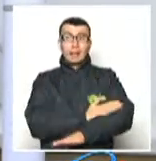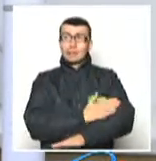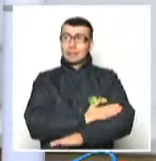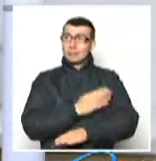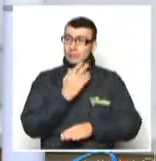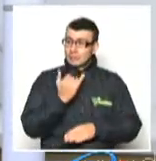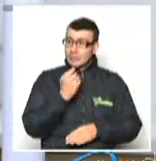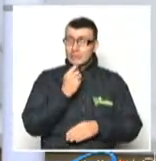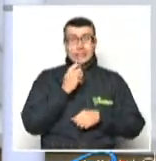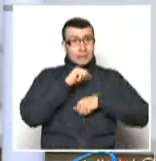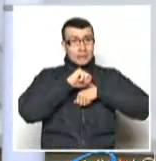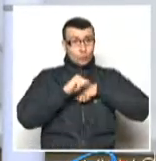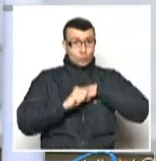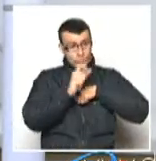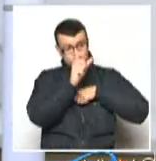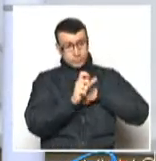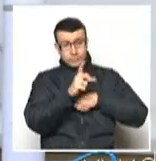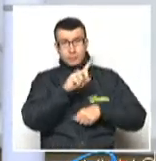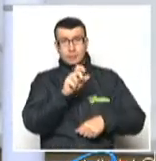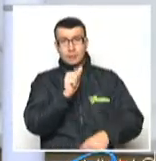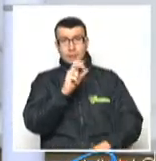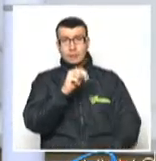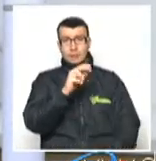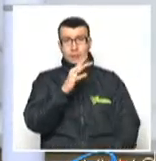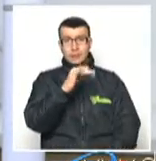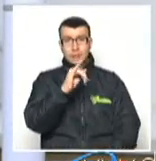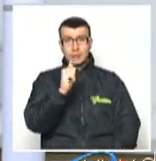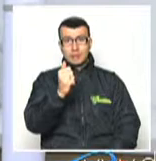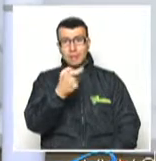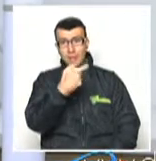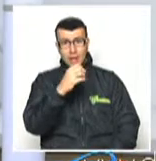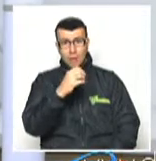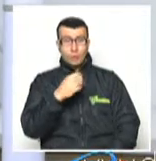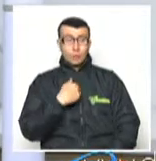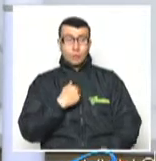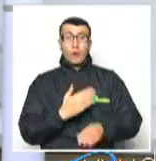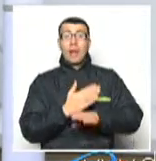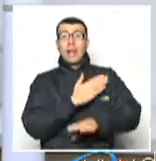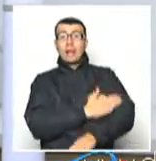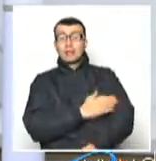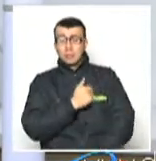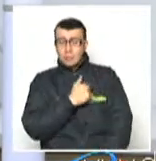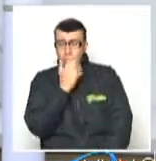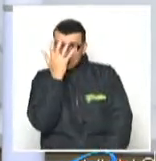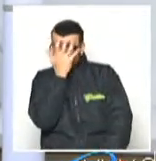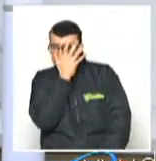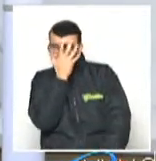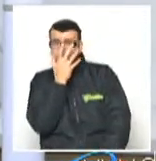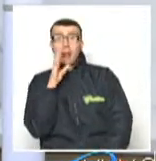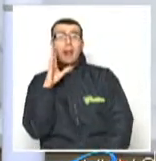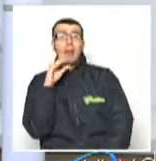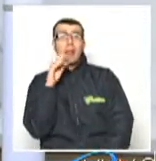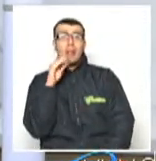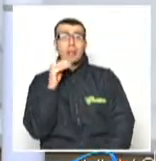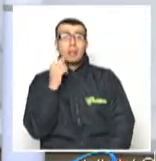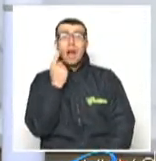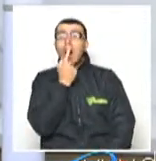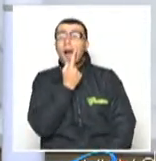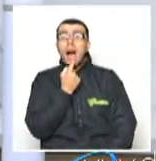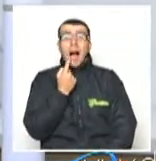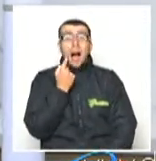doctor Santiago, la verdad que yo tenía mucha vergüenza de hablar porque la mi boca